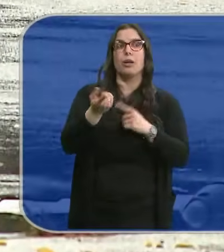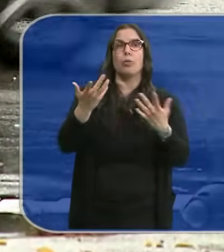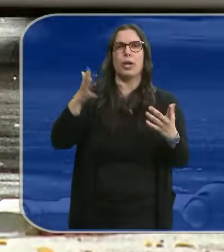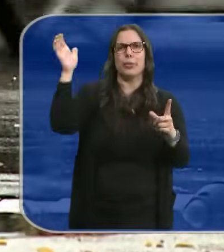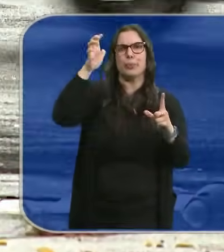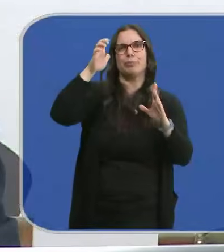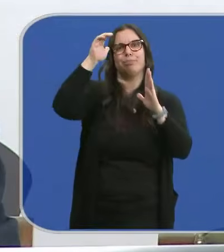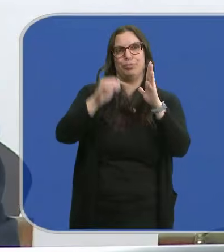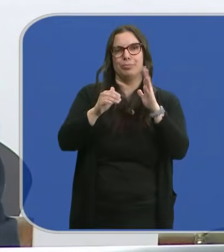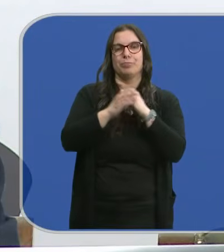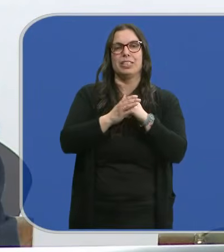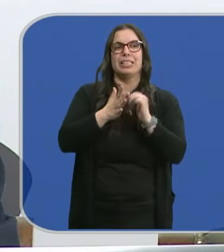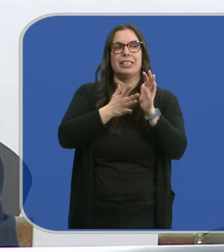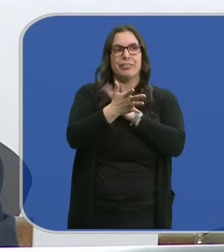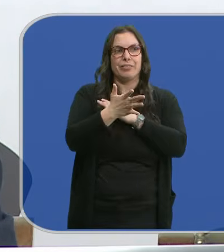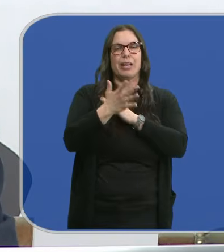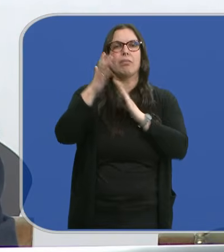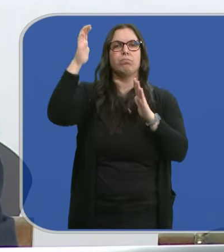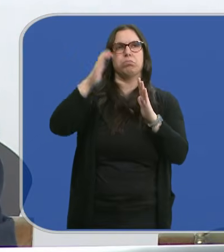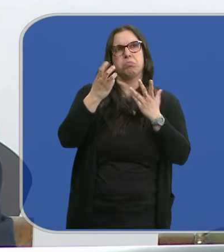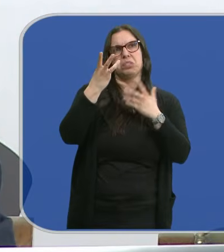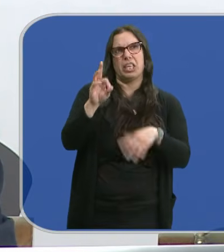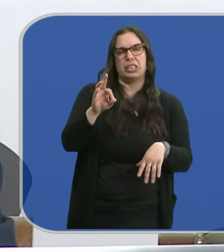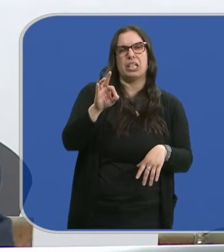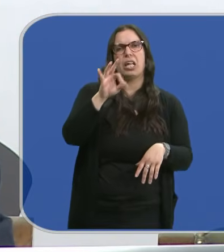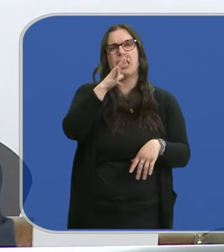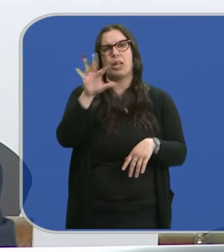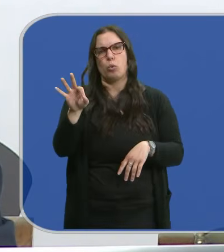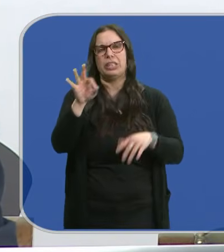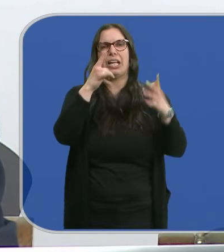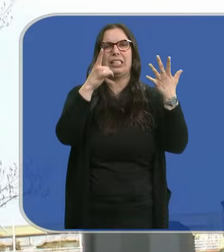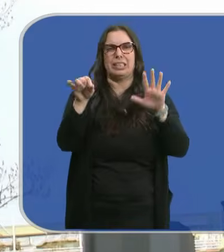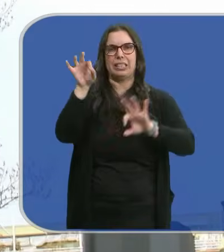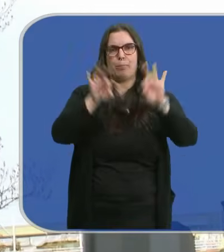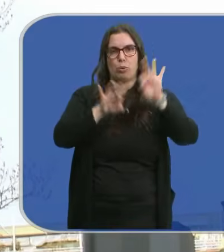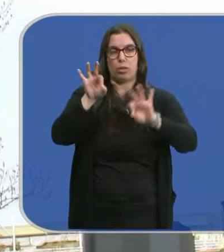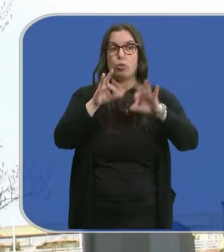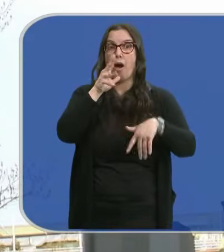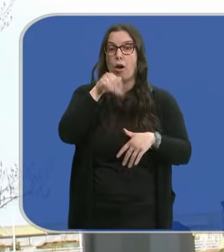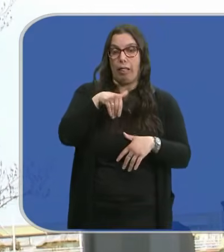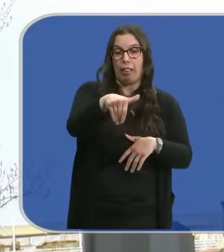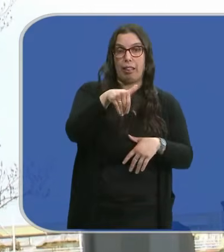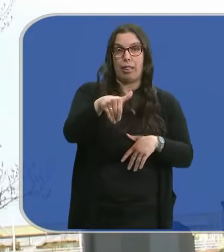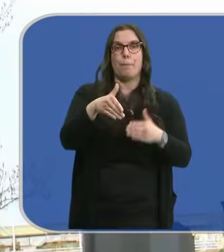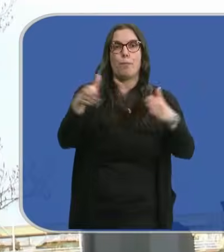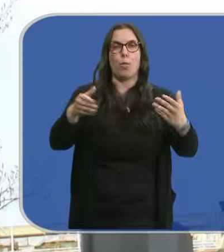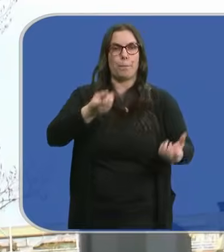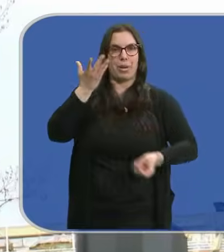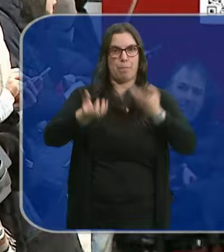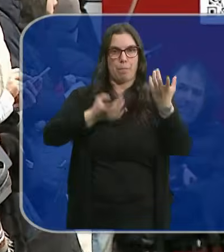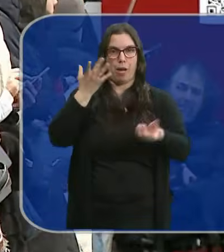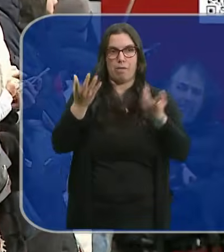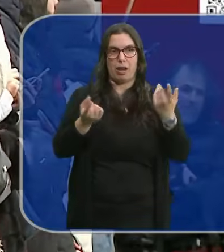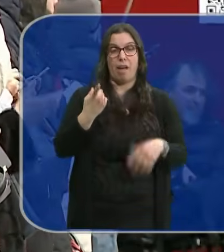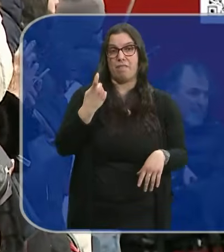de insolación. Ha habido un déficit en torno al 30, 50, 60%. Ahora se acerca la primavera y tan